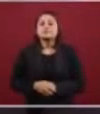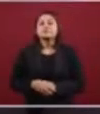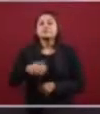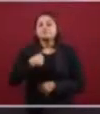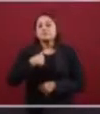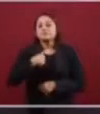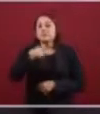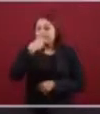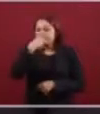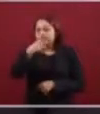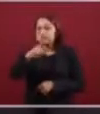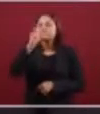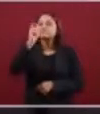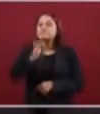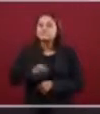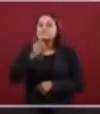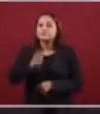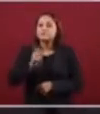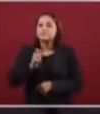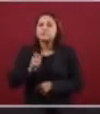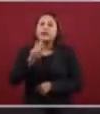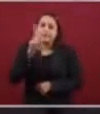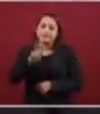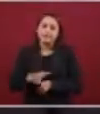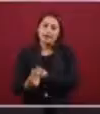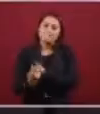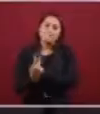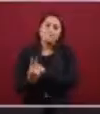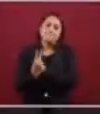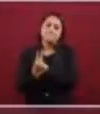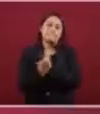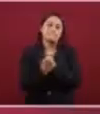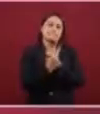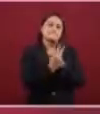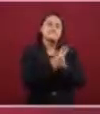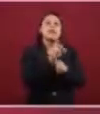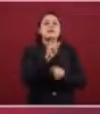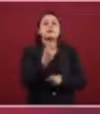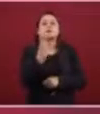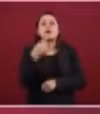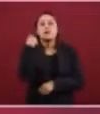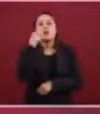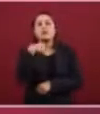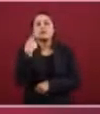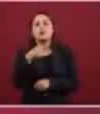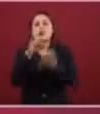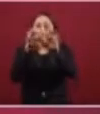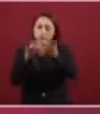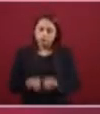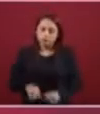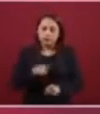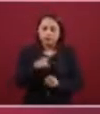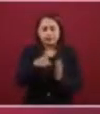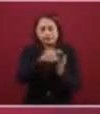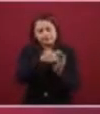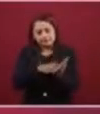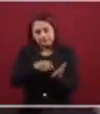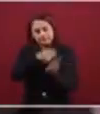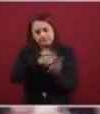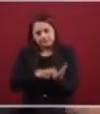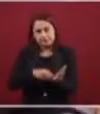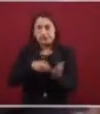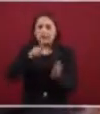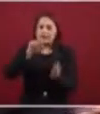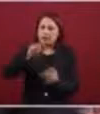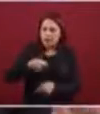debo decir que tenemos un marcaje en las 24 horas. Nos han corregido hasta comas y punto y seguido. Estamos